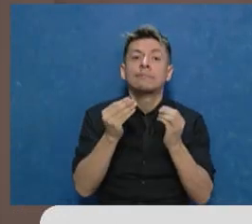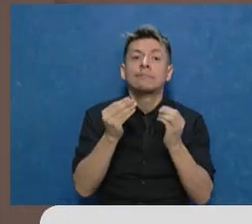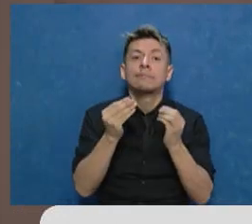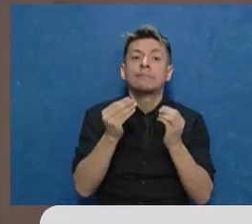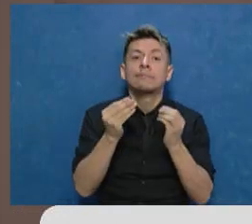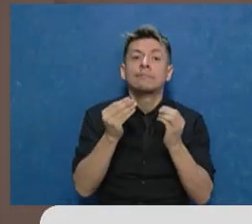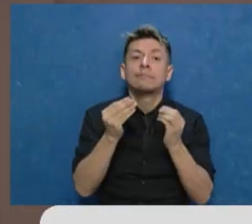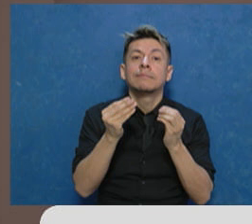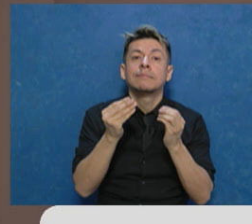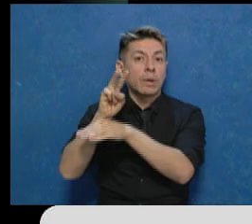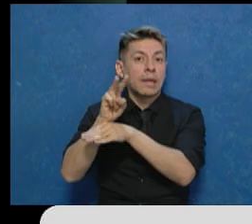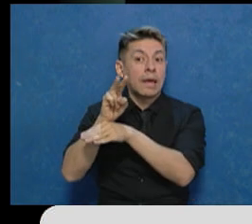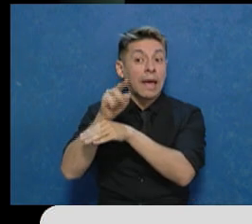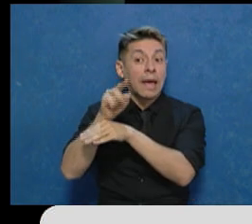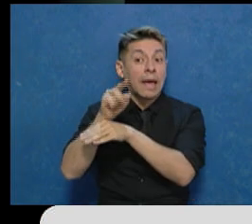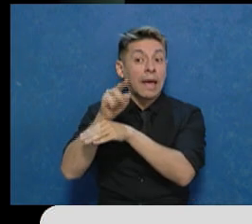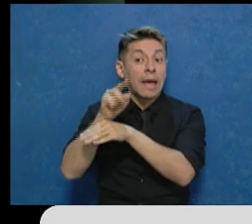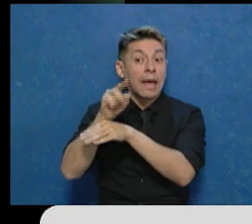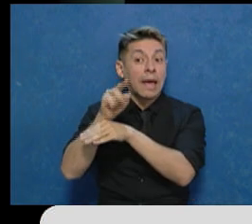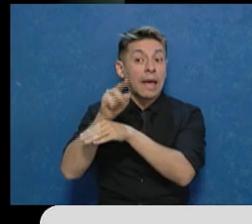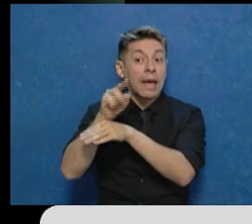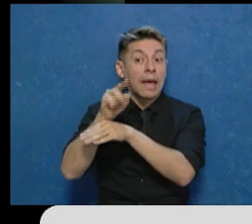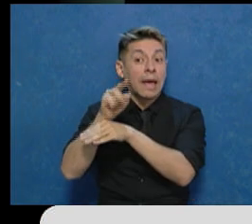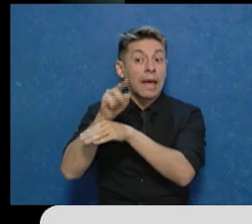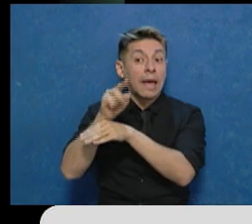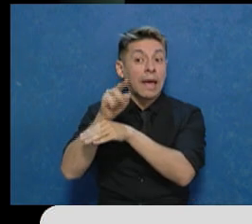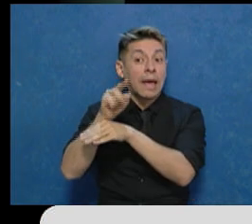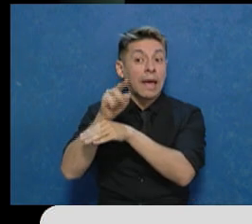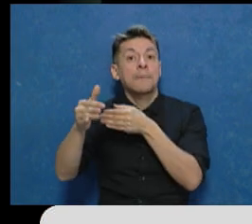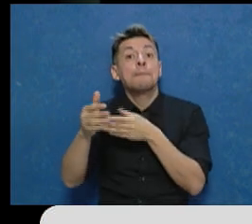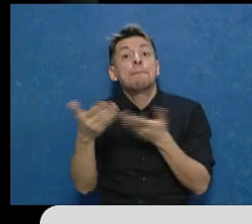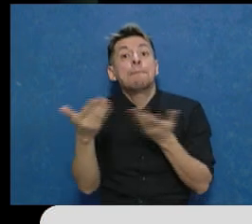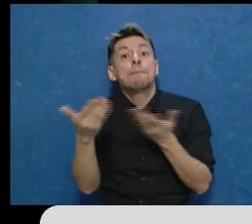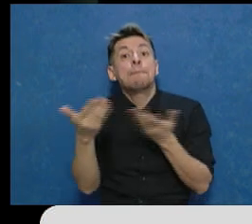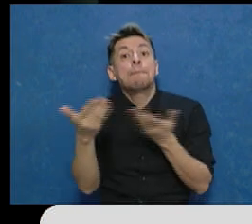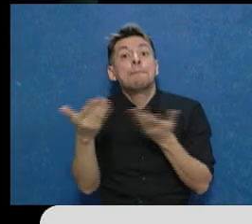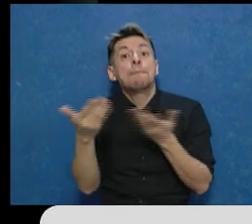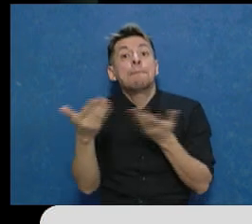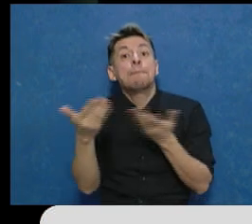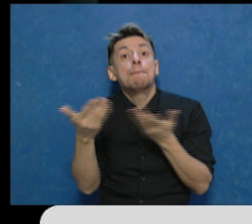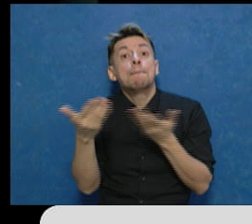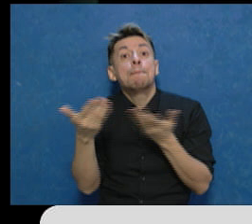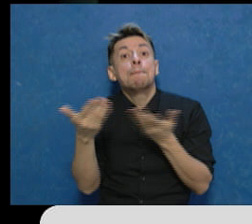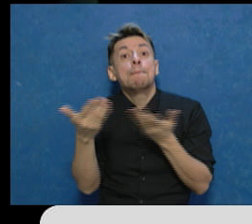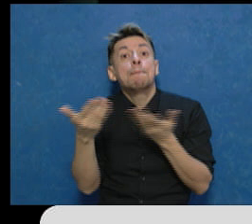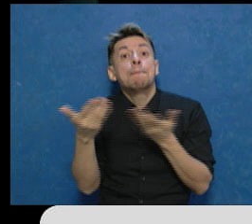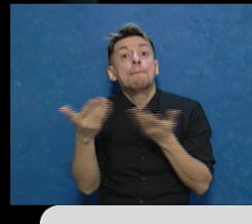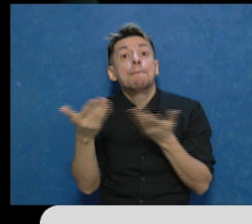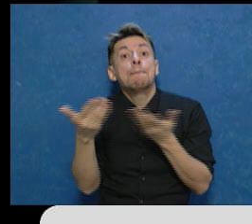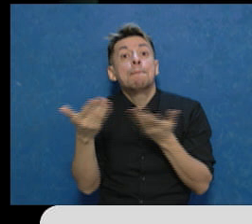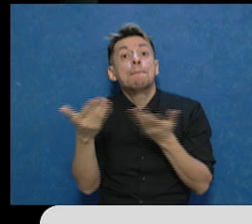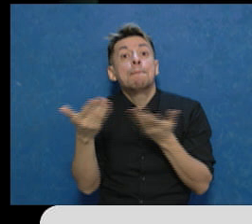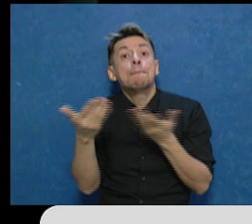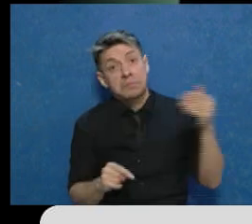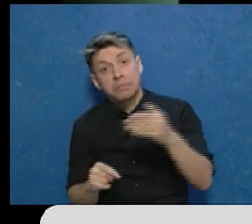zona, sino en otros lugares. Ah, en inmediaciones. Para ver si ese vehículo pasó por ese lugar, tanto de ida hasta el